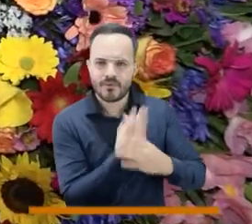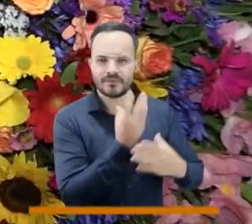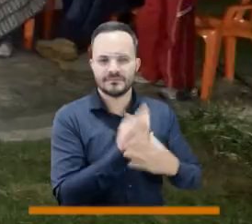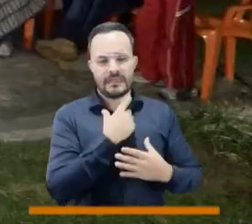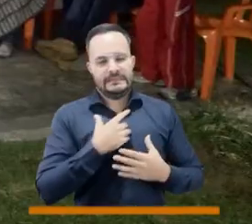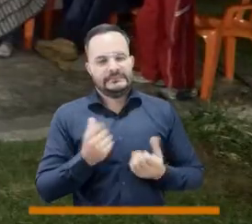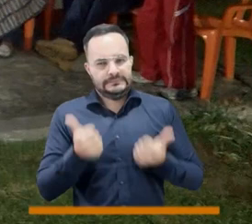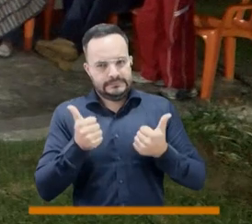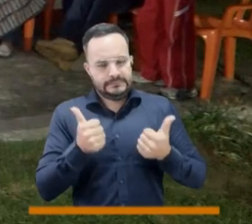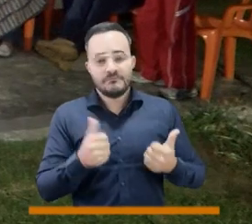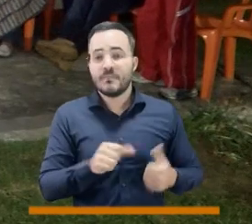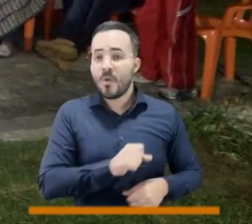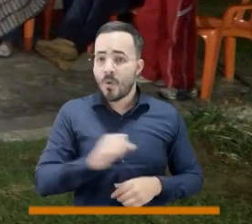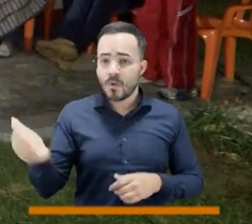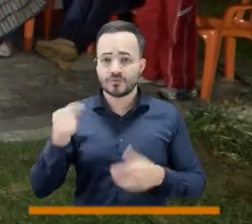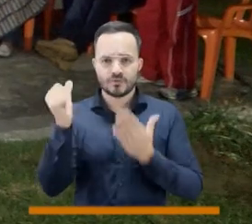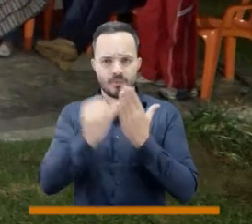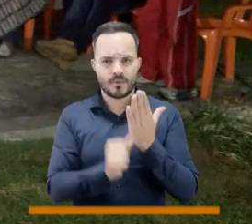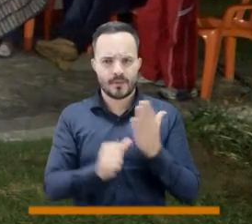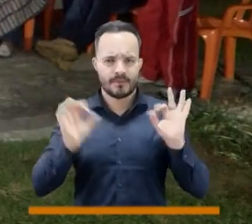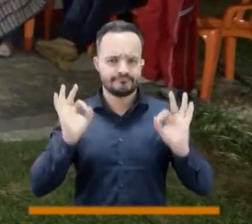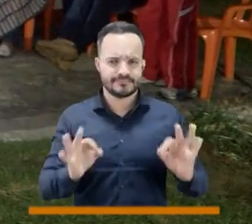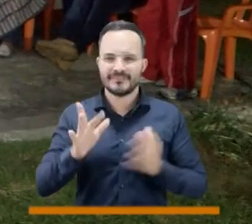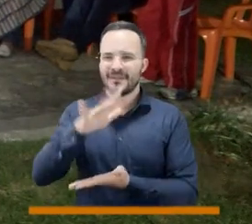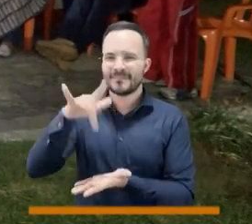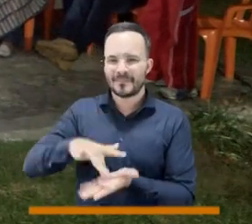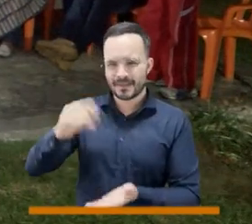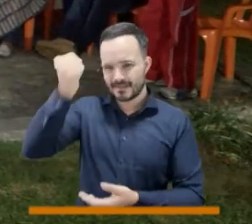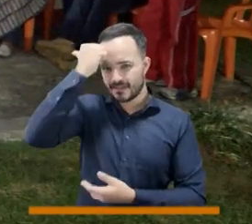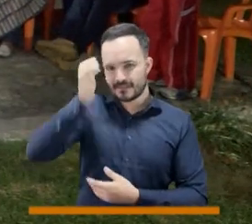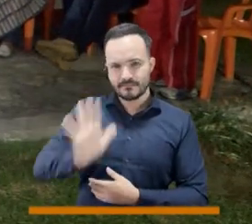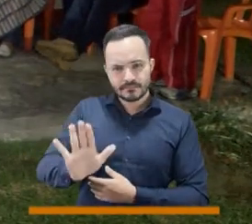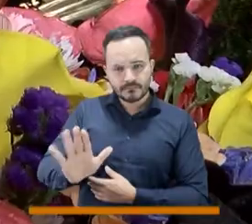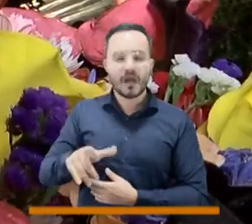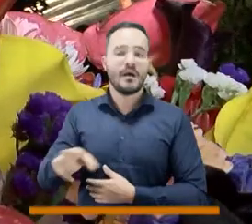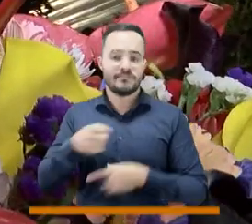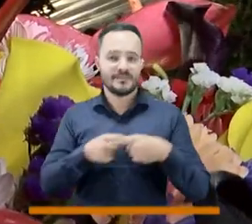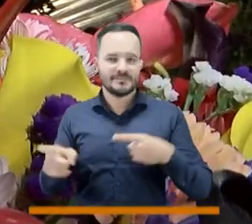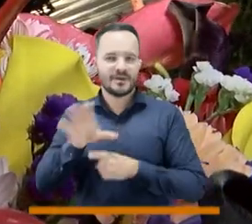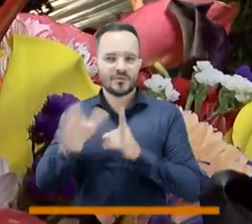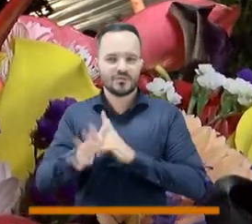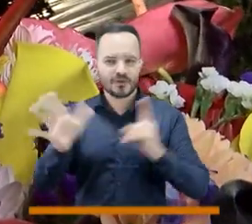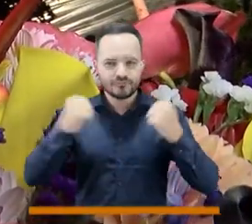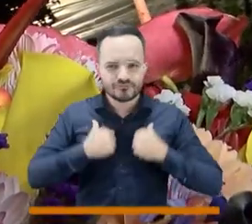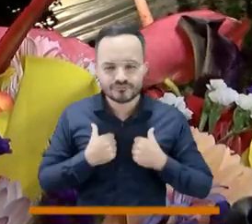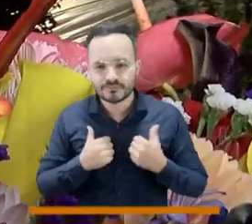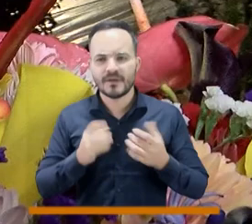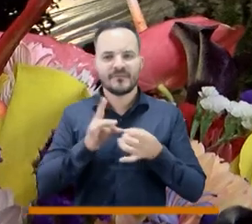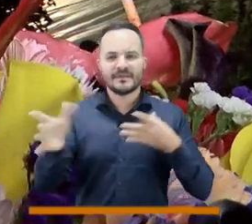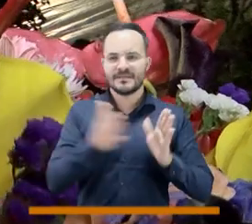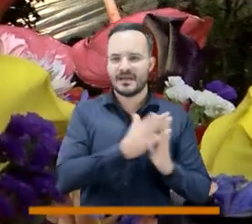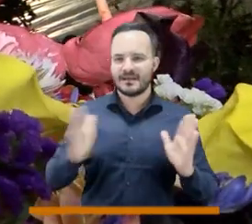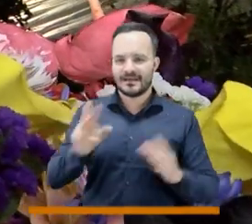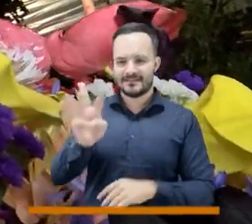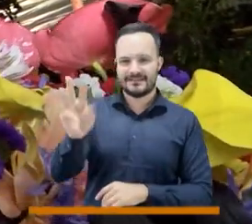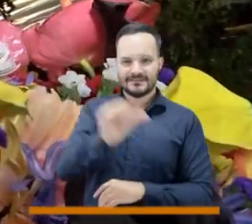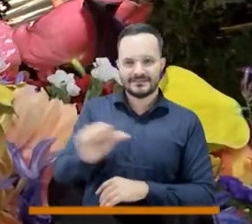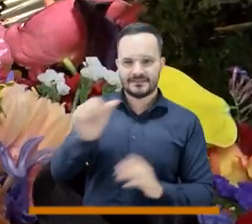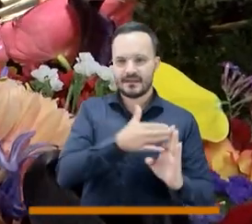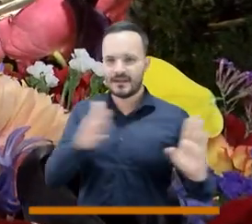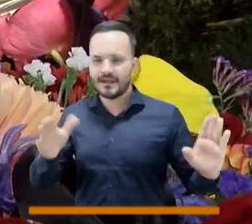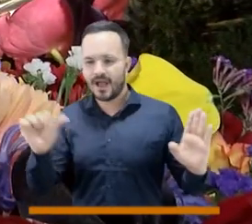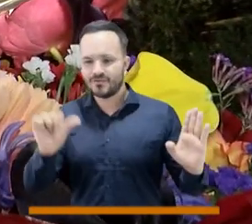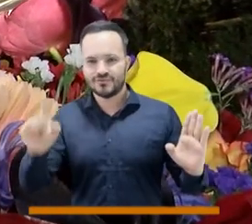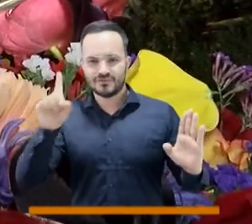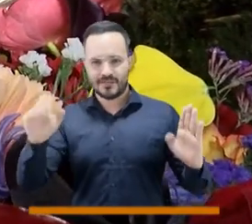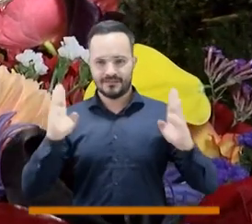programación especial en el parque principal, que es la Semana Cultural Silletera, que va del 3 de agosto al 6 de agosto, donde invitamos a